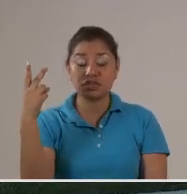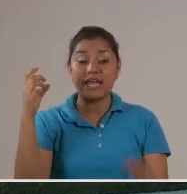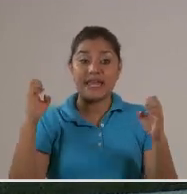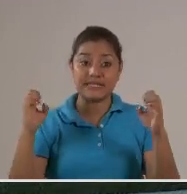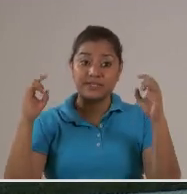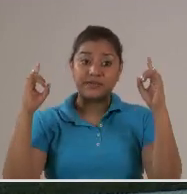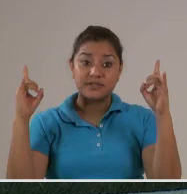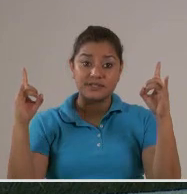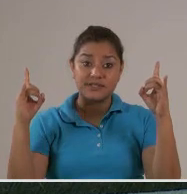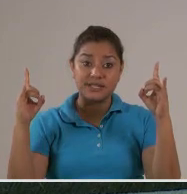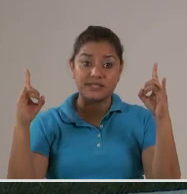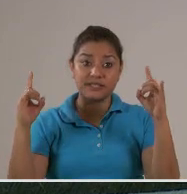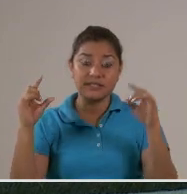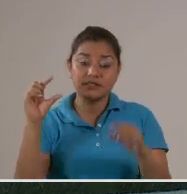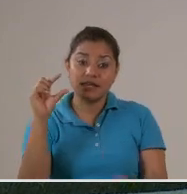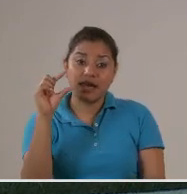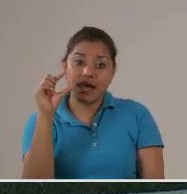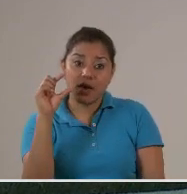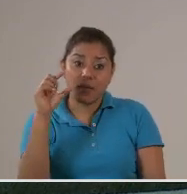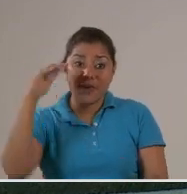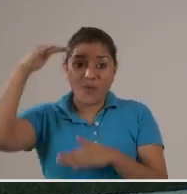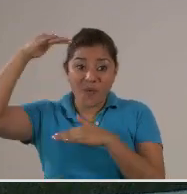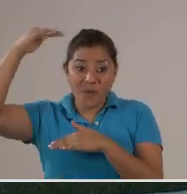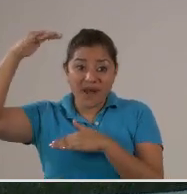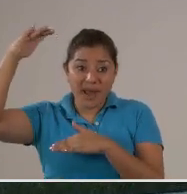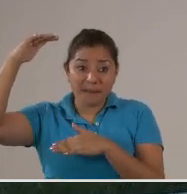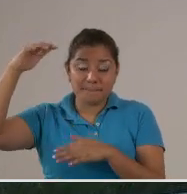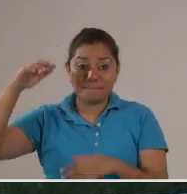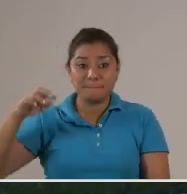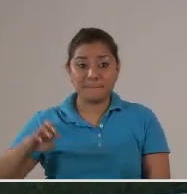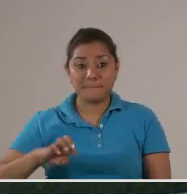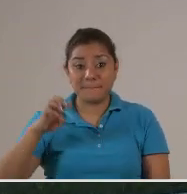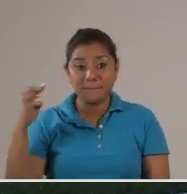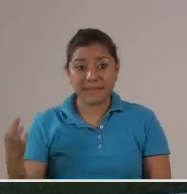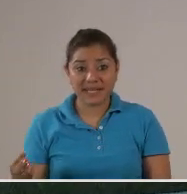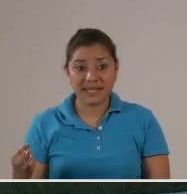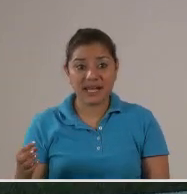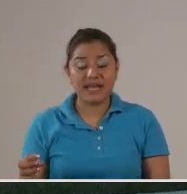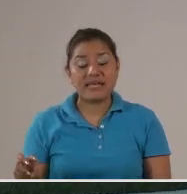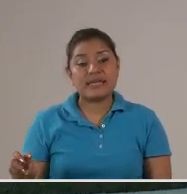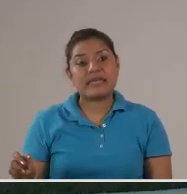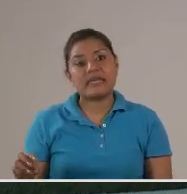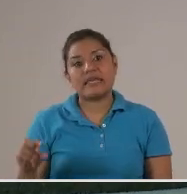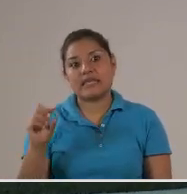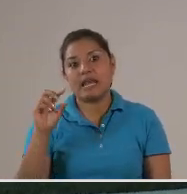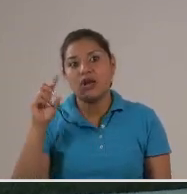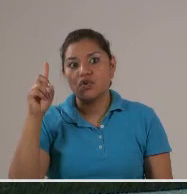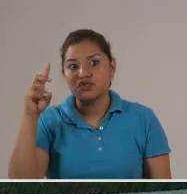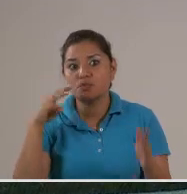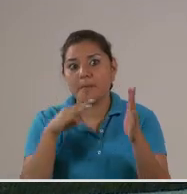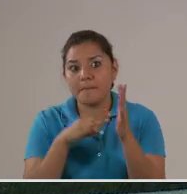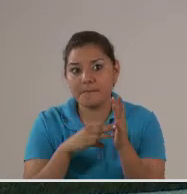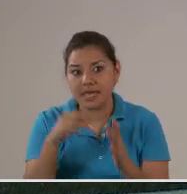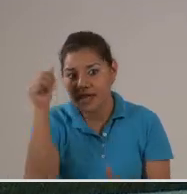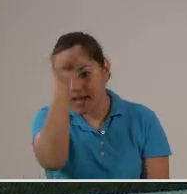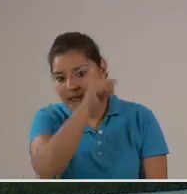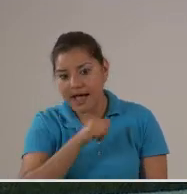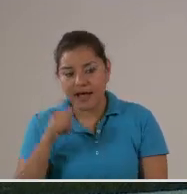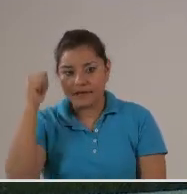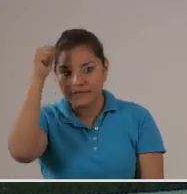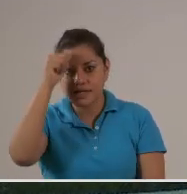noticia de los africanos era una columnita así y entonces yo y entonces yo dije a mí me pareció